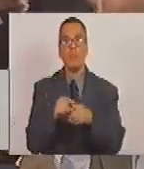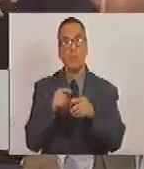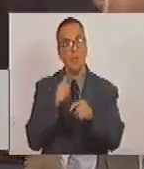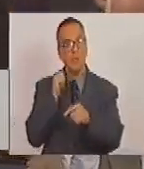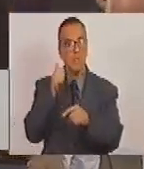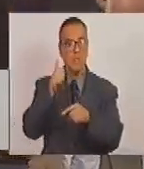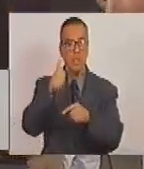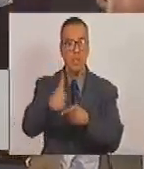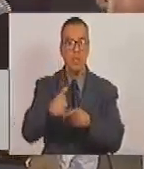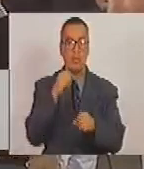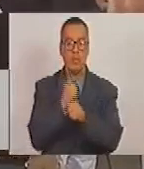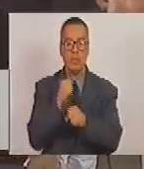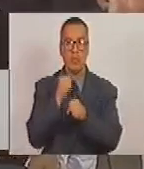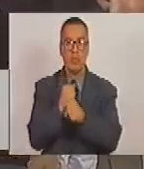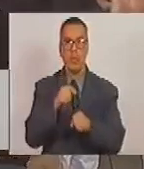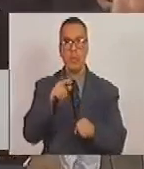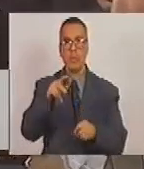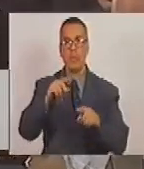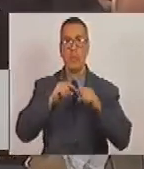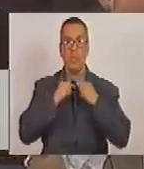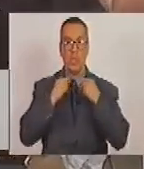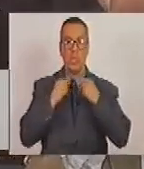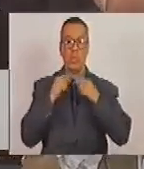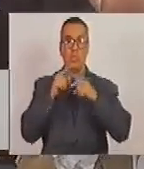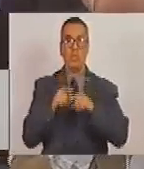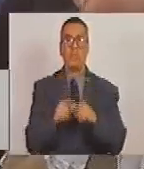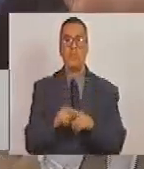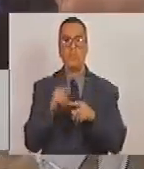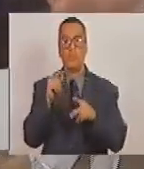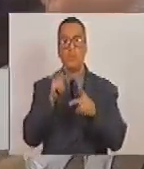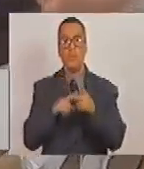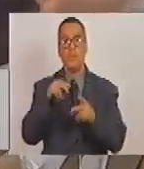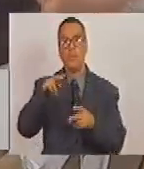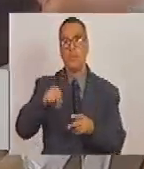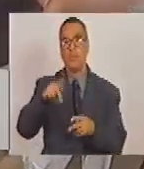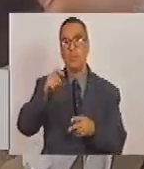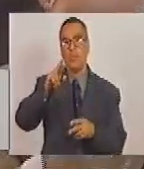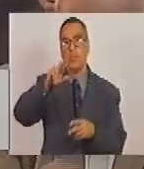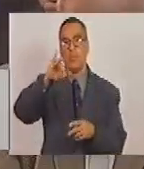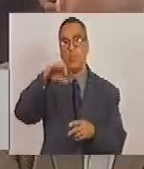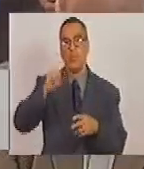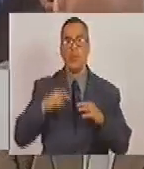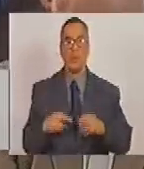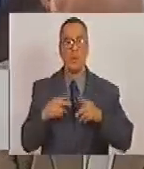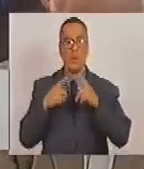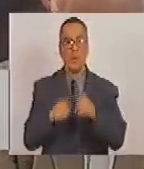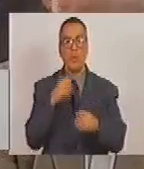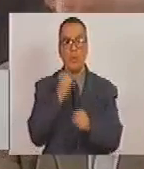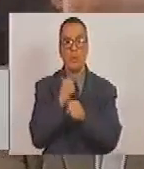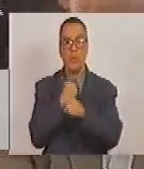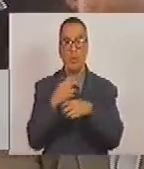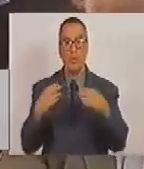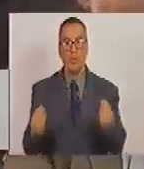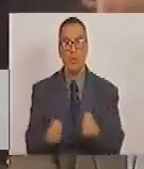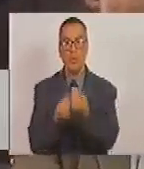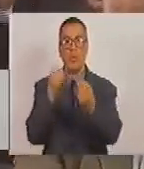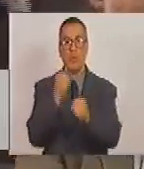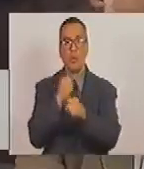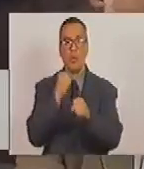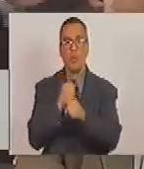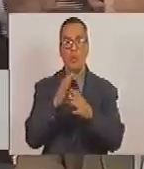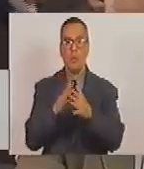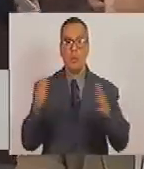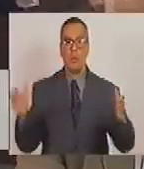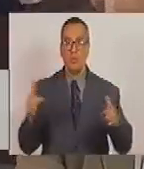trayectoria como sacerdote, obispo que fue de Maturín, donde tuve la oportunidad de trabajar muchísimo con él, una